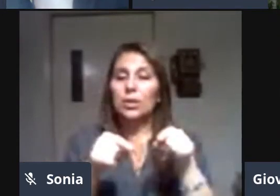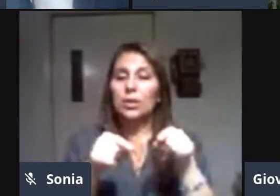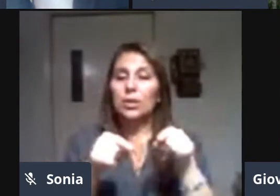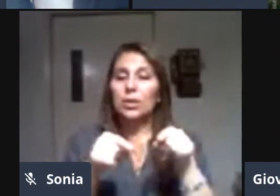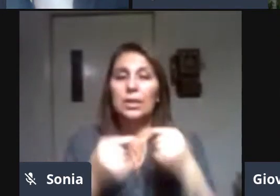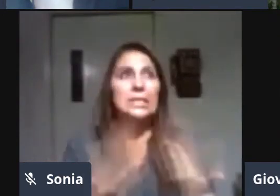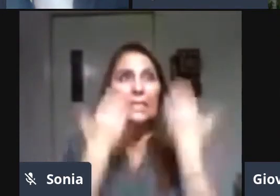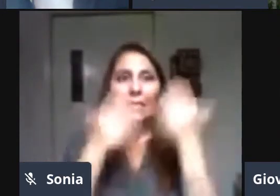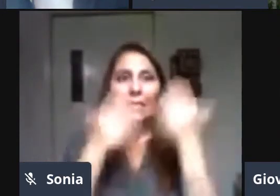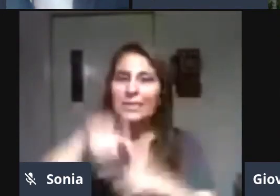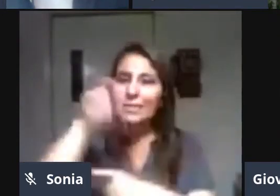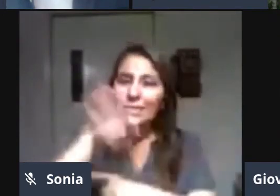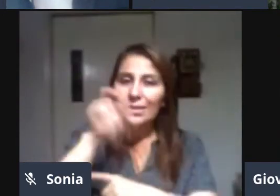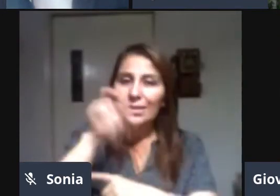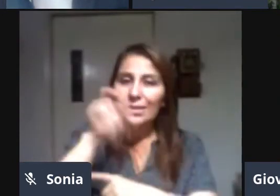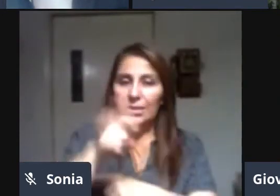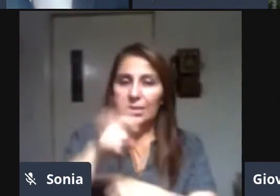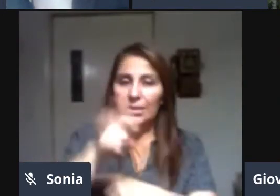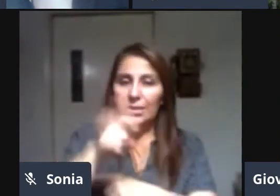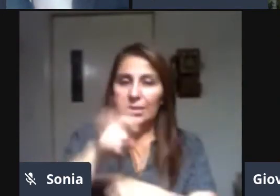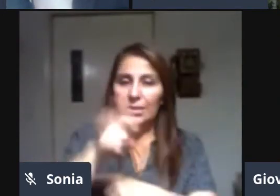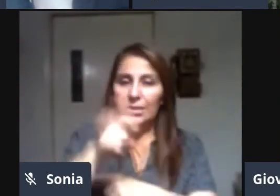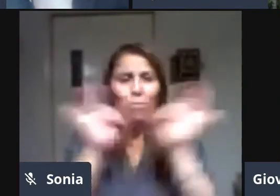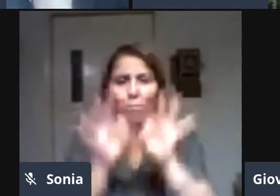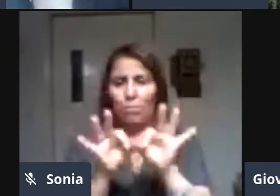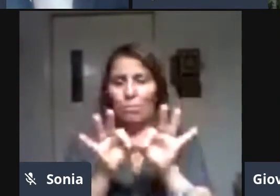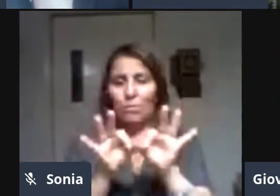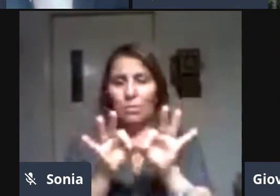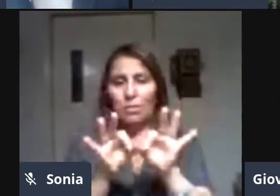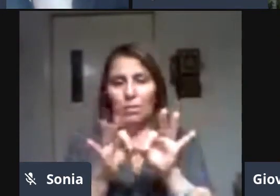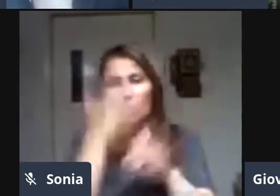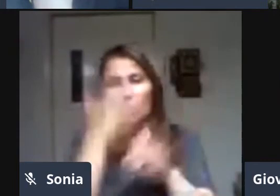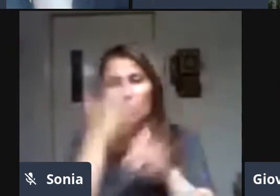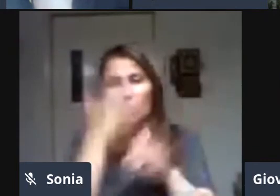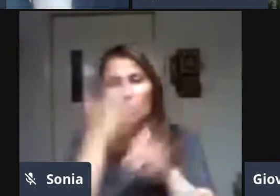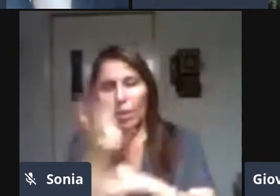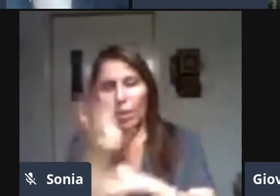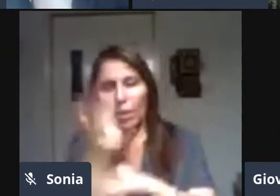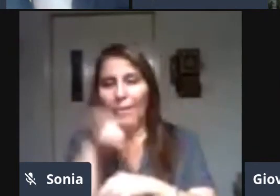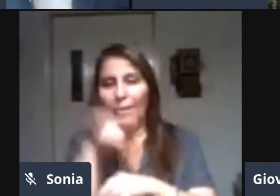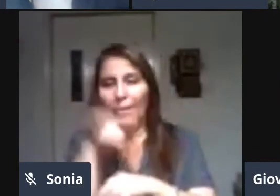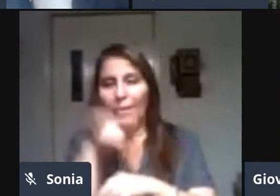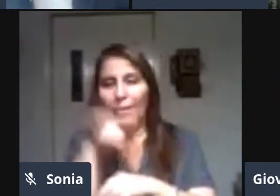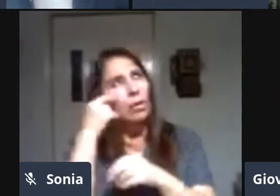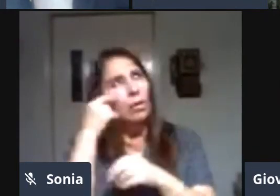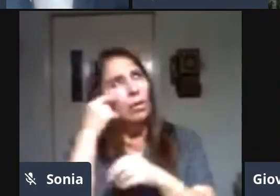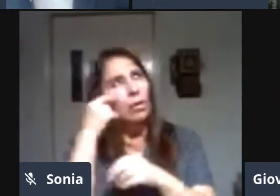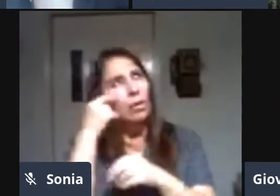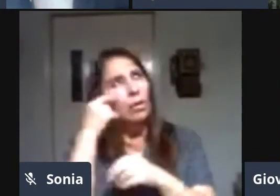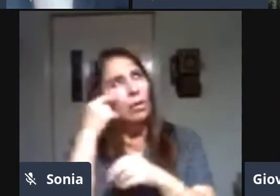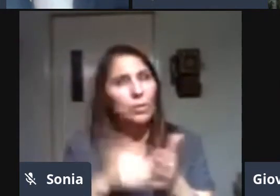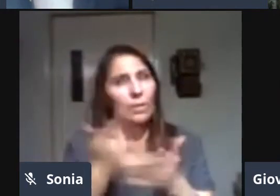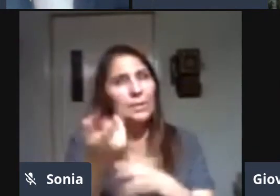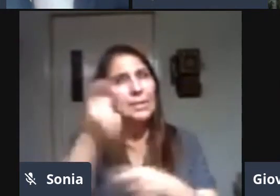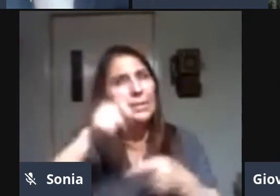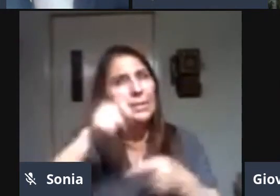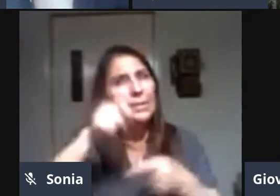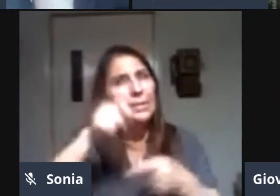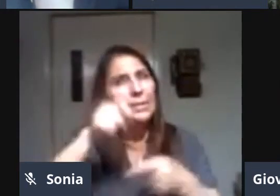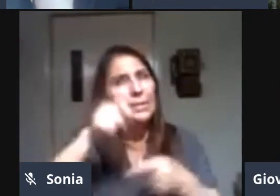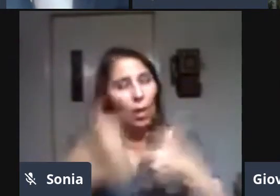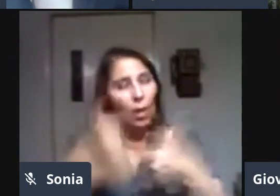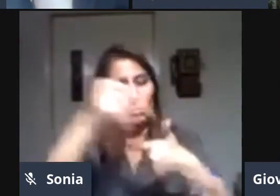sumamente importantes precisamente para empezar nos a replantear todas esas necesidades que tenemos frente a lo que podemos